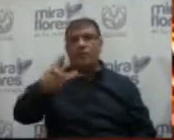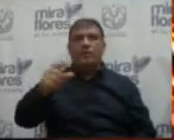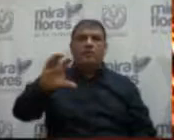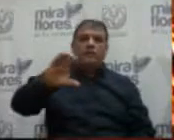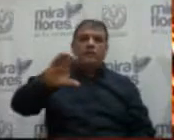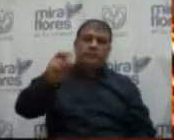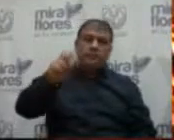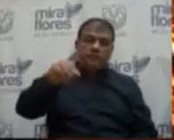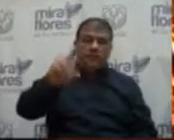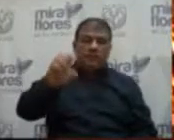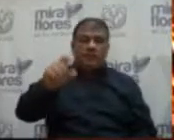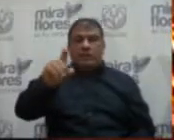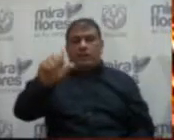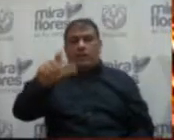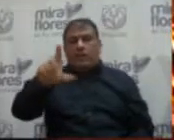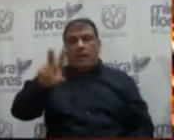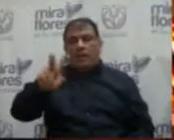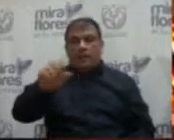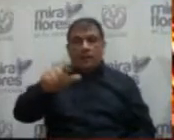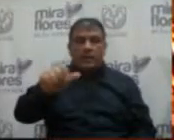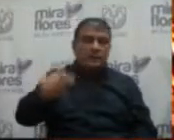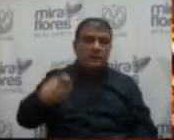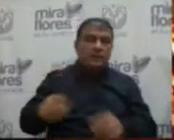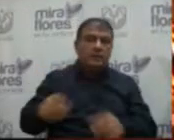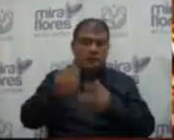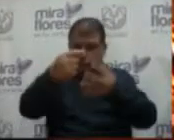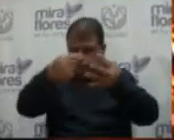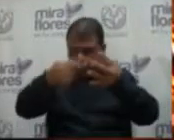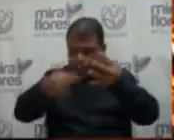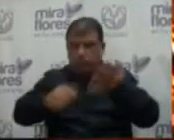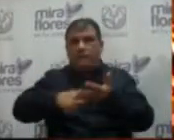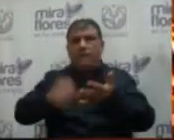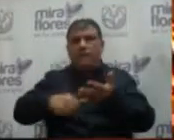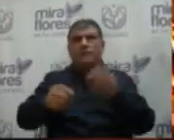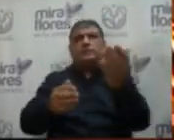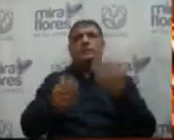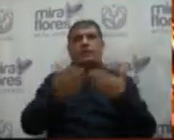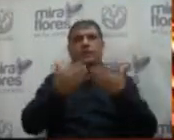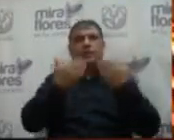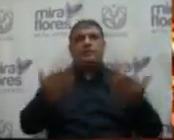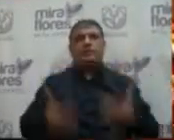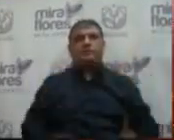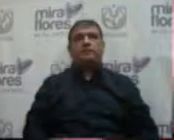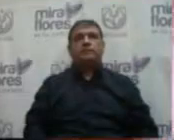Vega, Jerónimo Cabero, y siguen firmas. Muchas gracias.